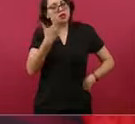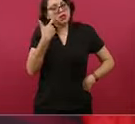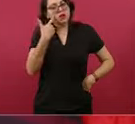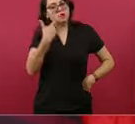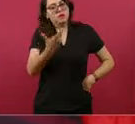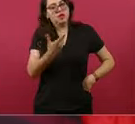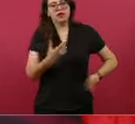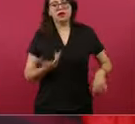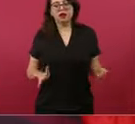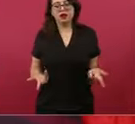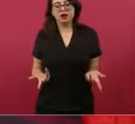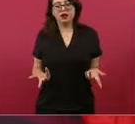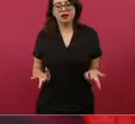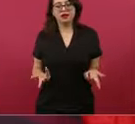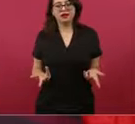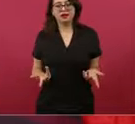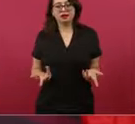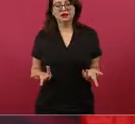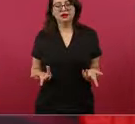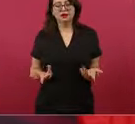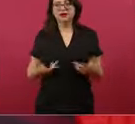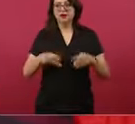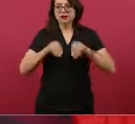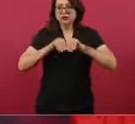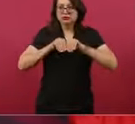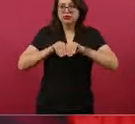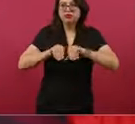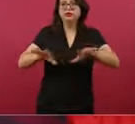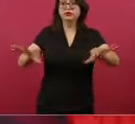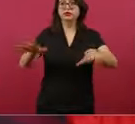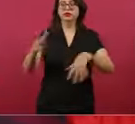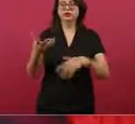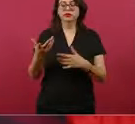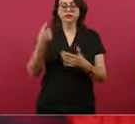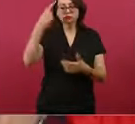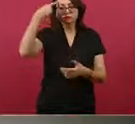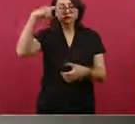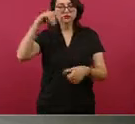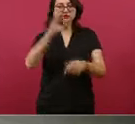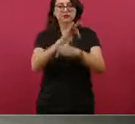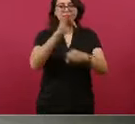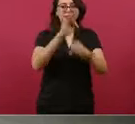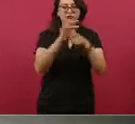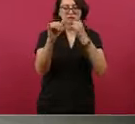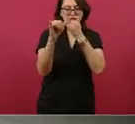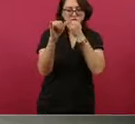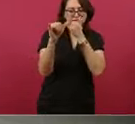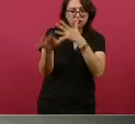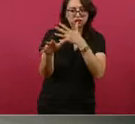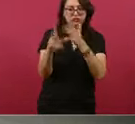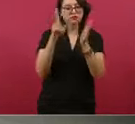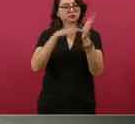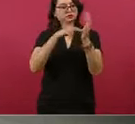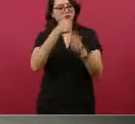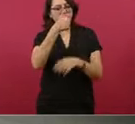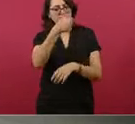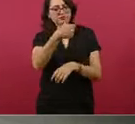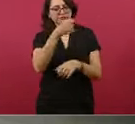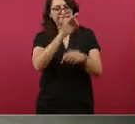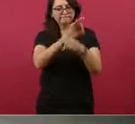¿Qué iban ellos a hacer? Jugaron ese rol en el fraude del 2006.